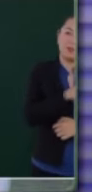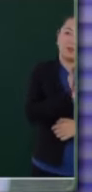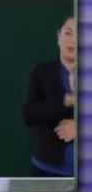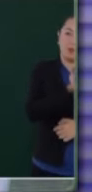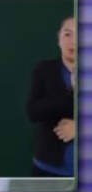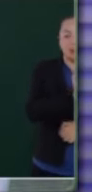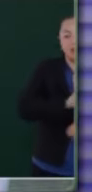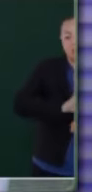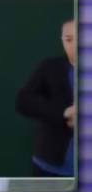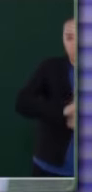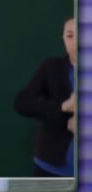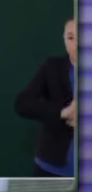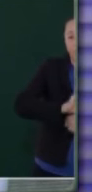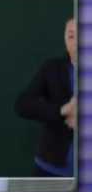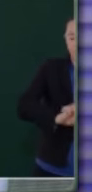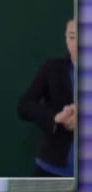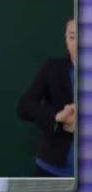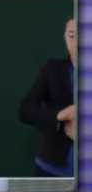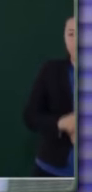Ecuador y para